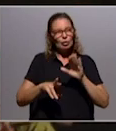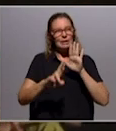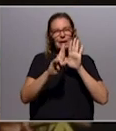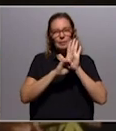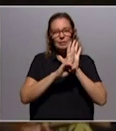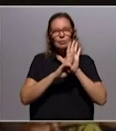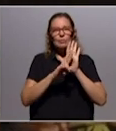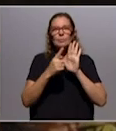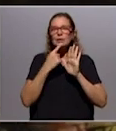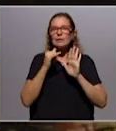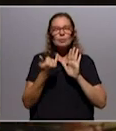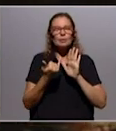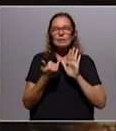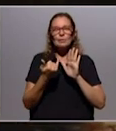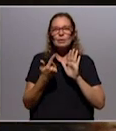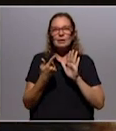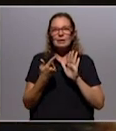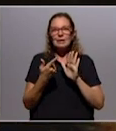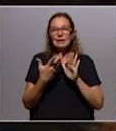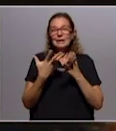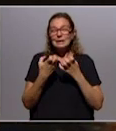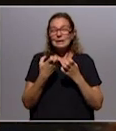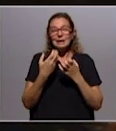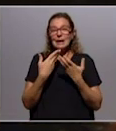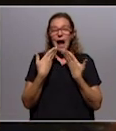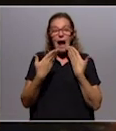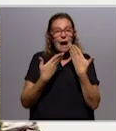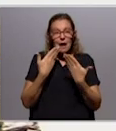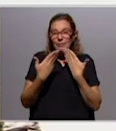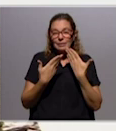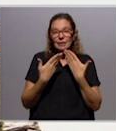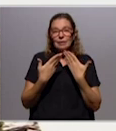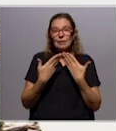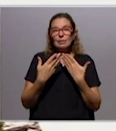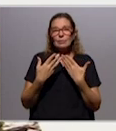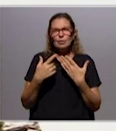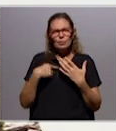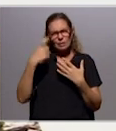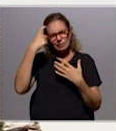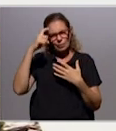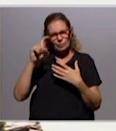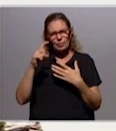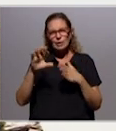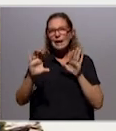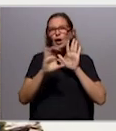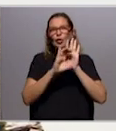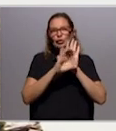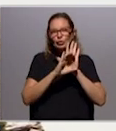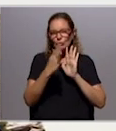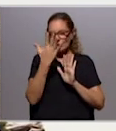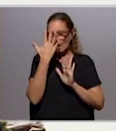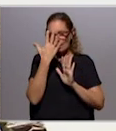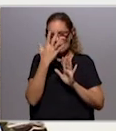es como lo que nos intente expresar en el momento que que se me ocurre hacer eso que es como la constitución del carnaval